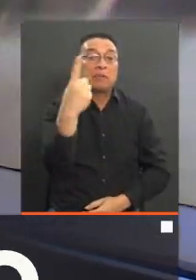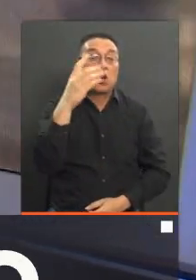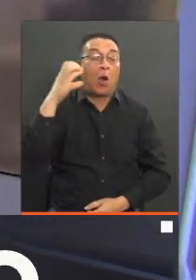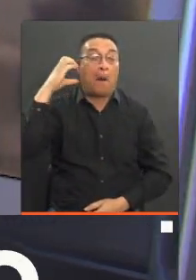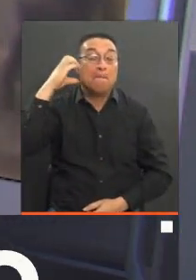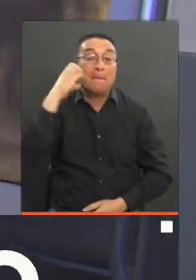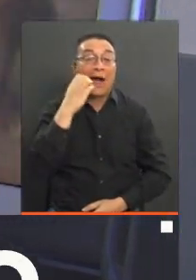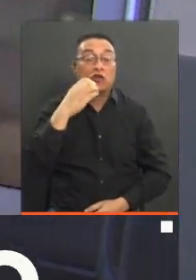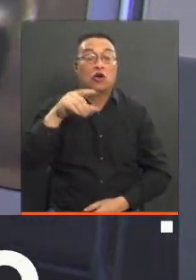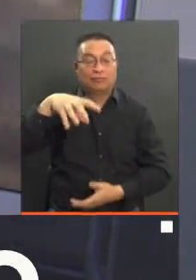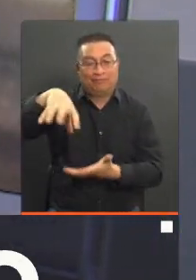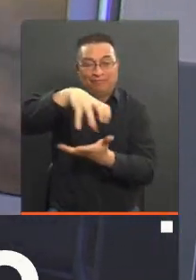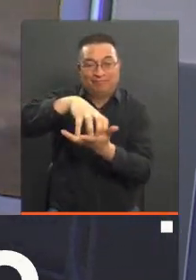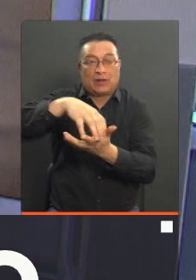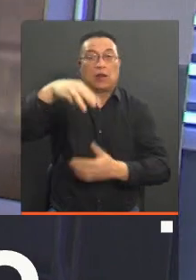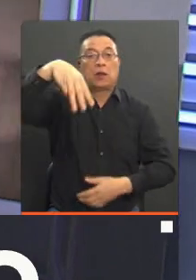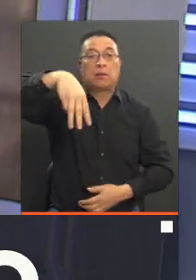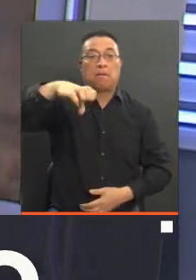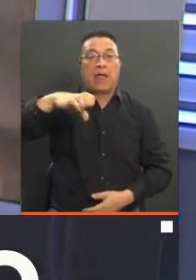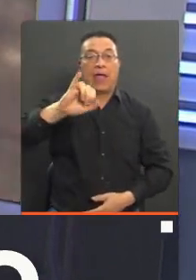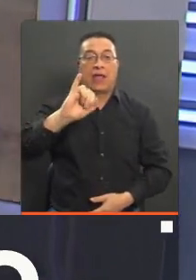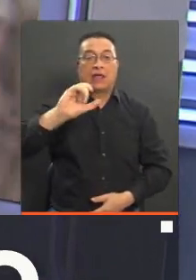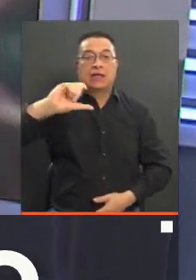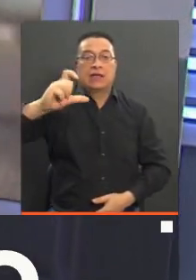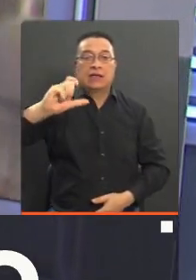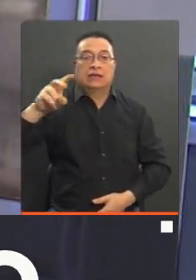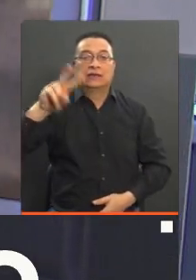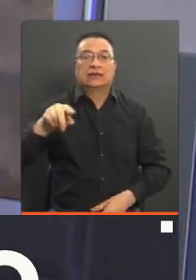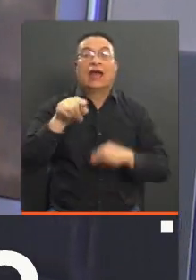Meigs, a aquellos que dispararon en esa situación.